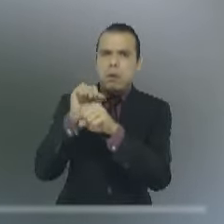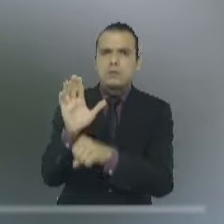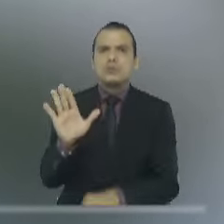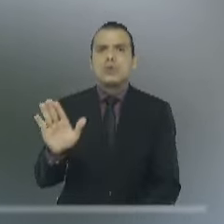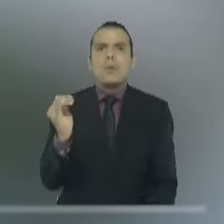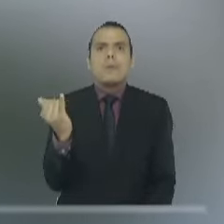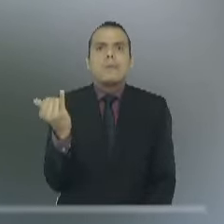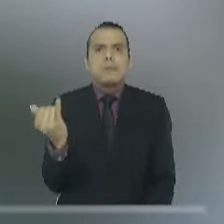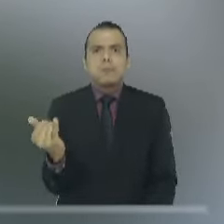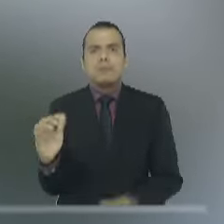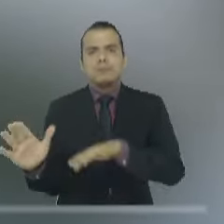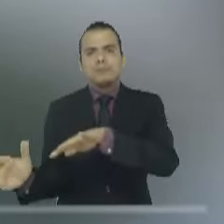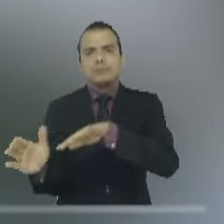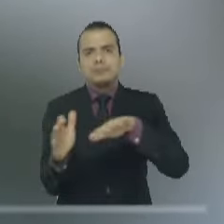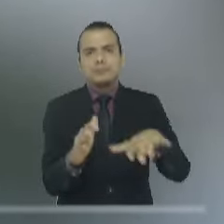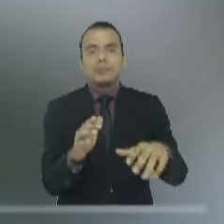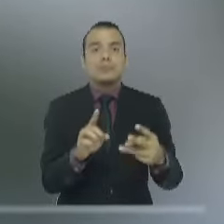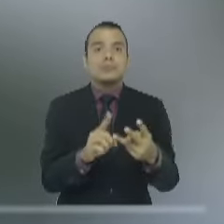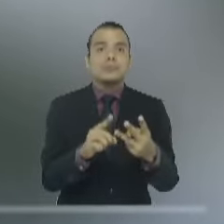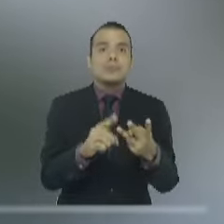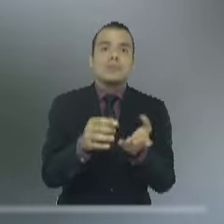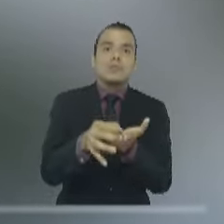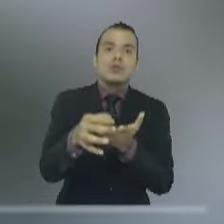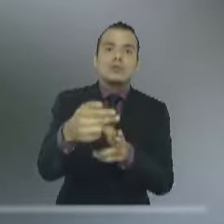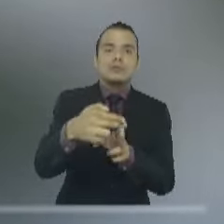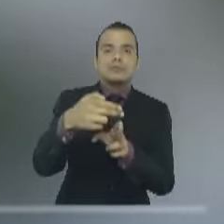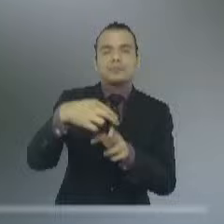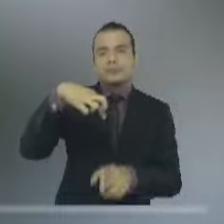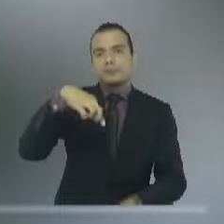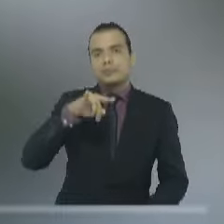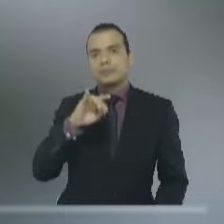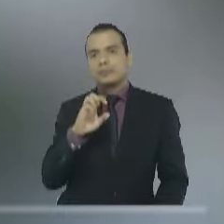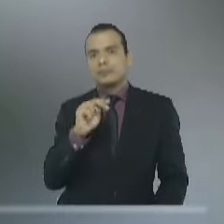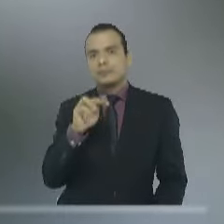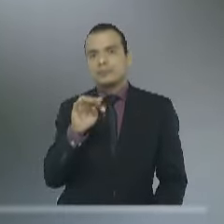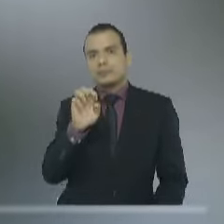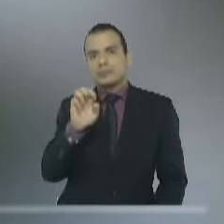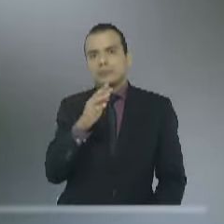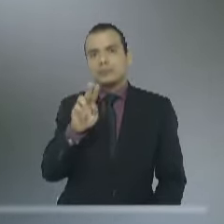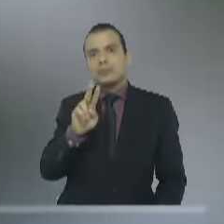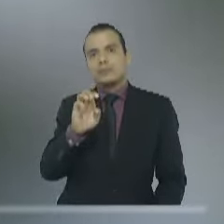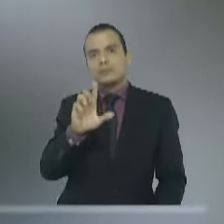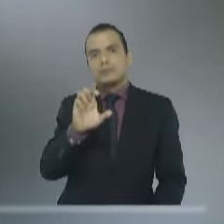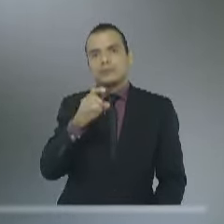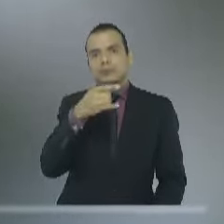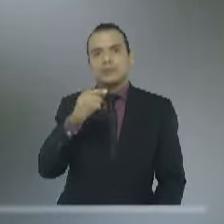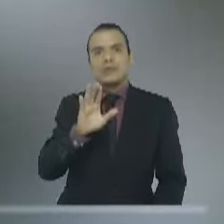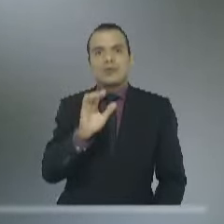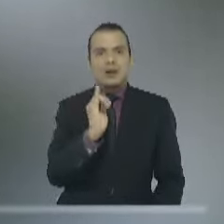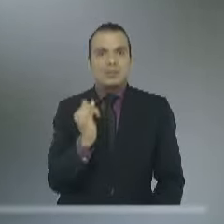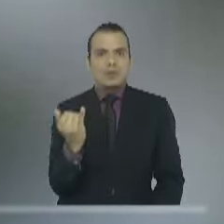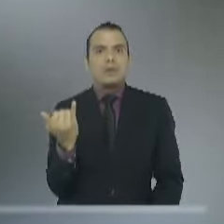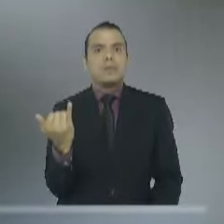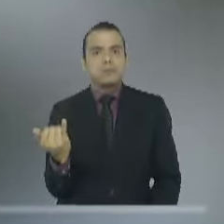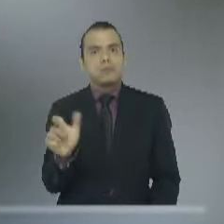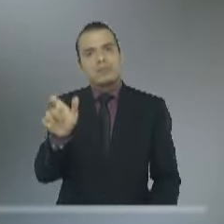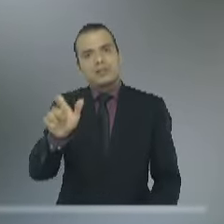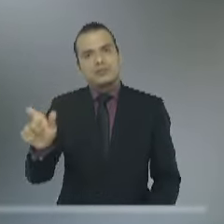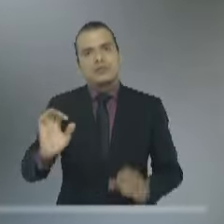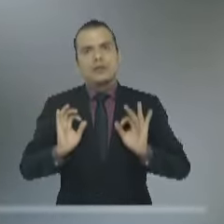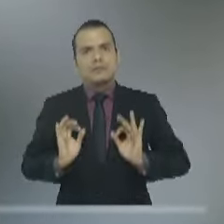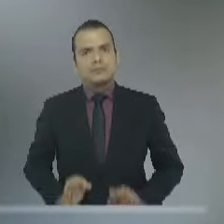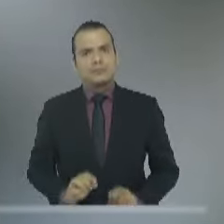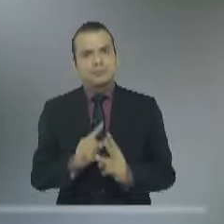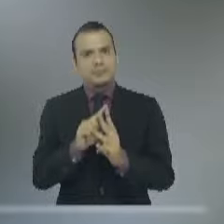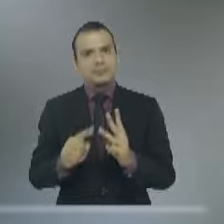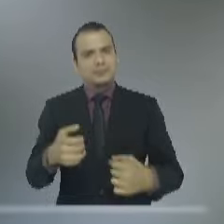Mientras tanto, en el corregimiento de Puente Vélez, sector del Mirador, en zona rural de Jamundí, resultaron heridos 3 soldados del batallón de infantería de Pichincha, luego